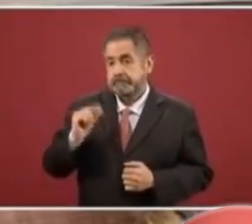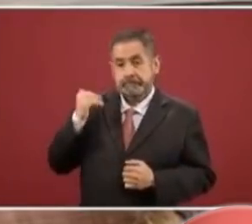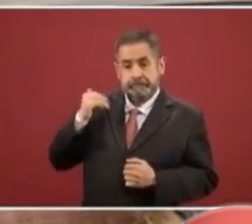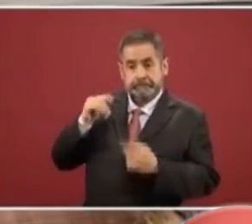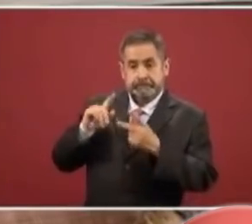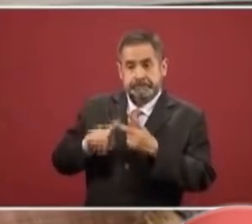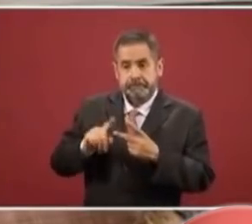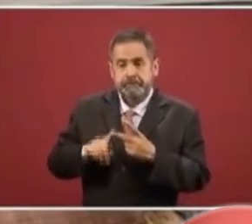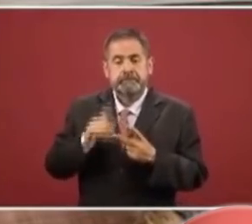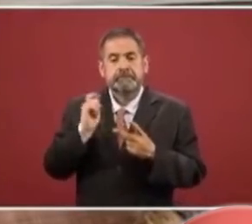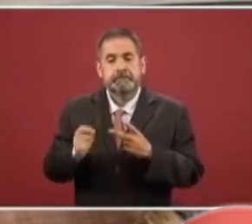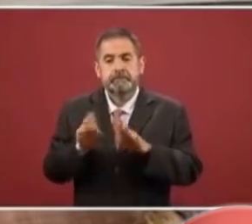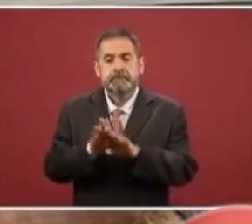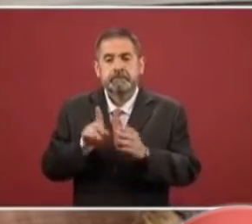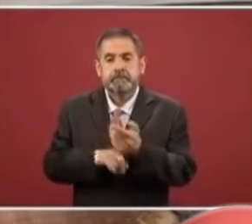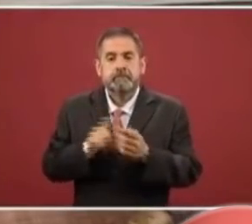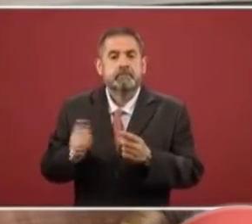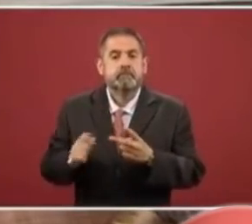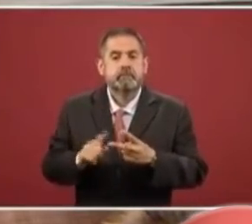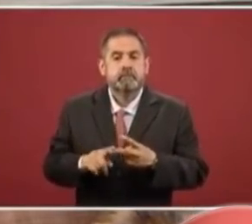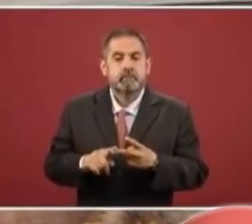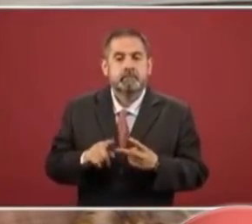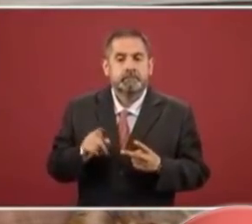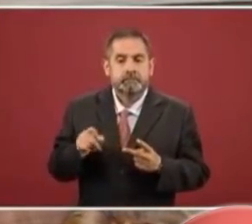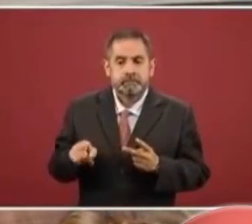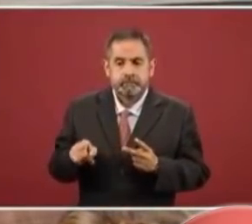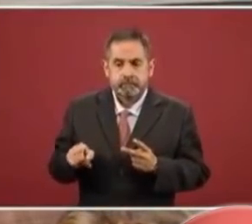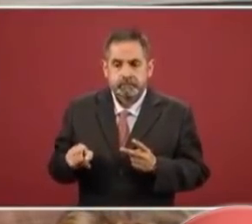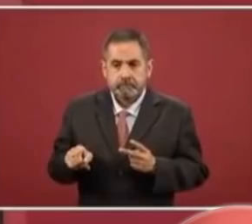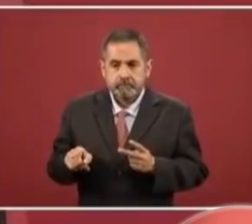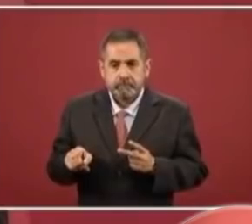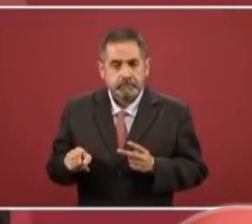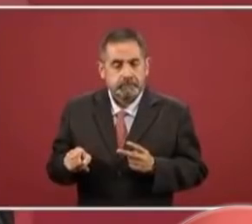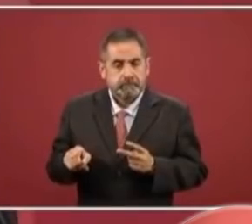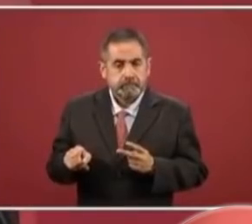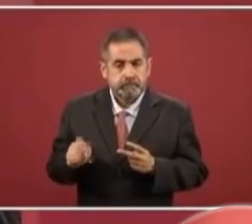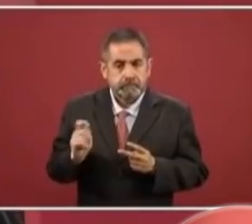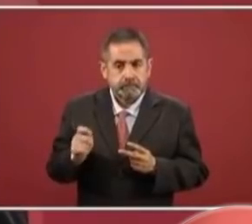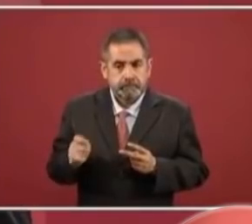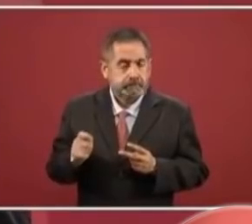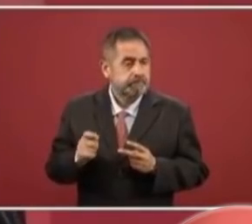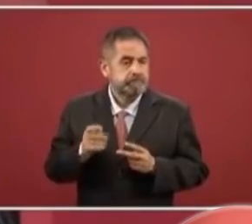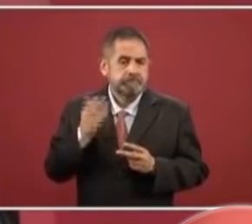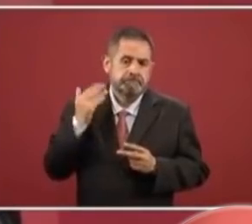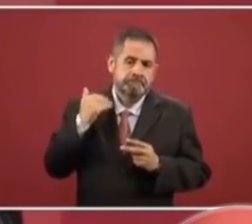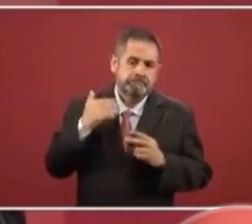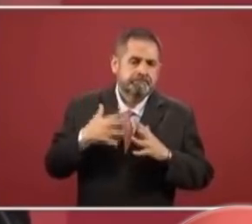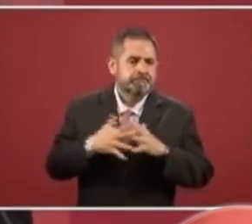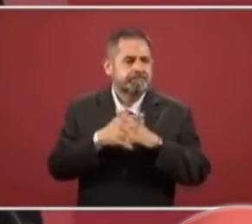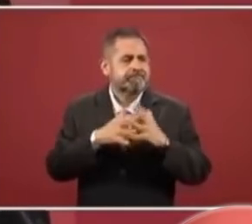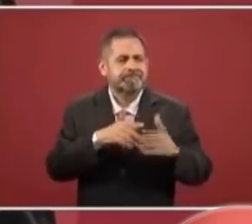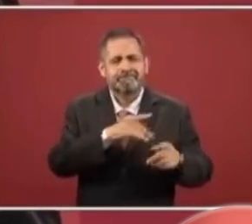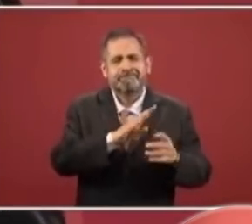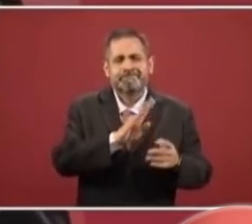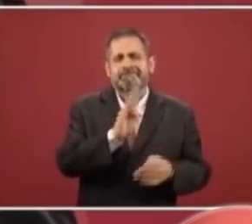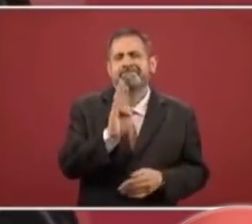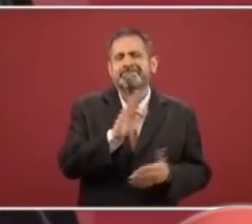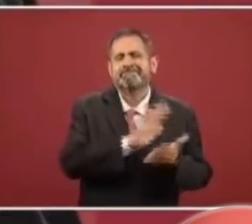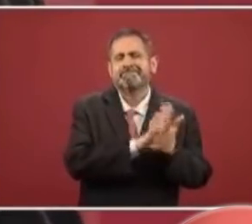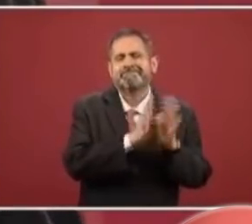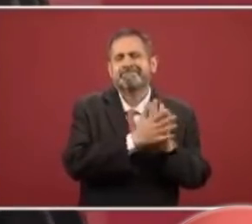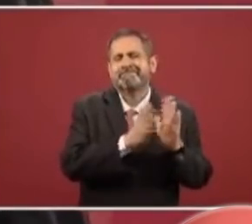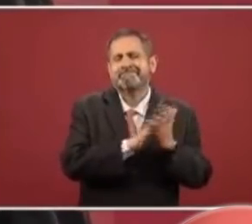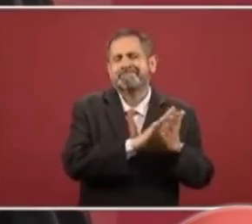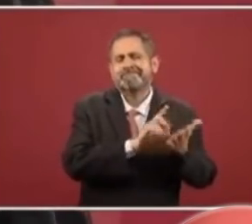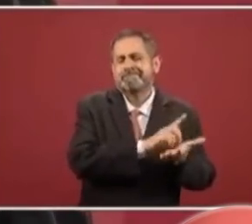reciente, pues tiene que ver con la guerra contra el narcotráfico, que